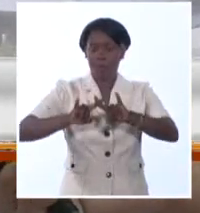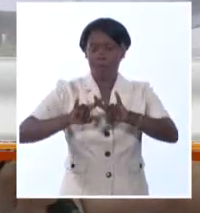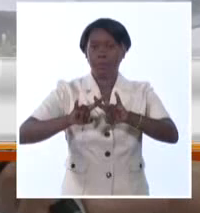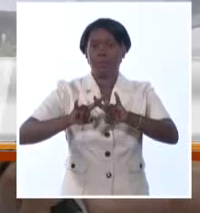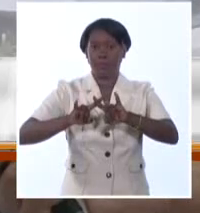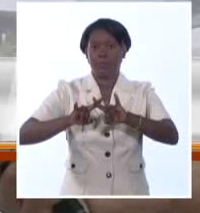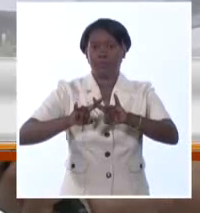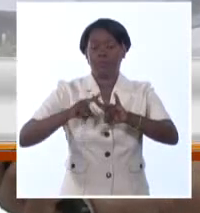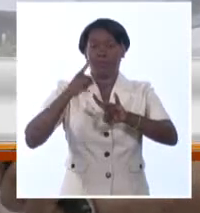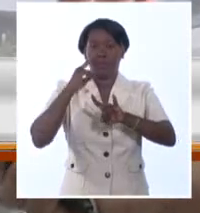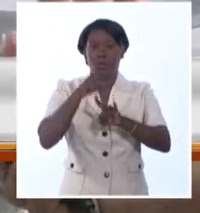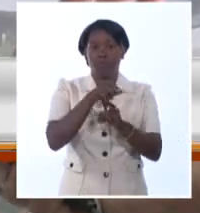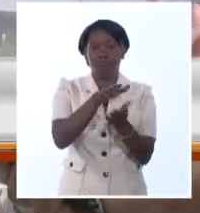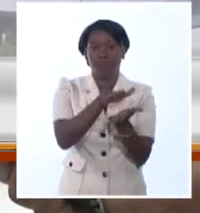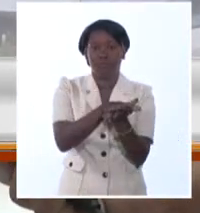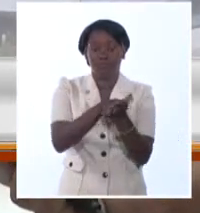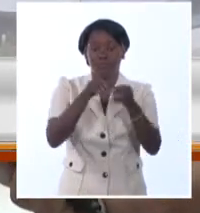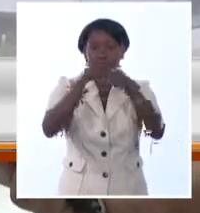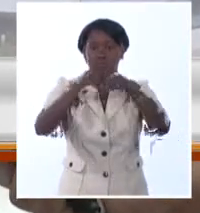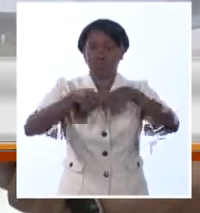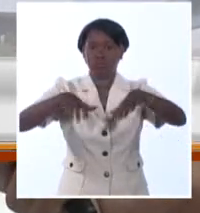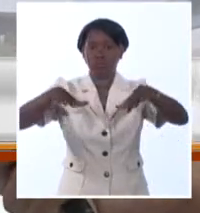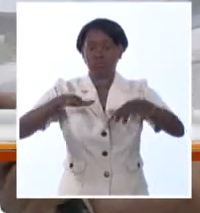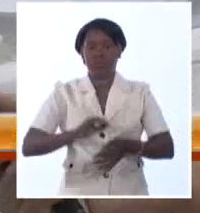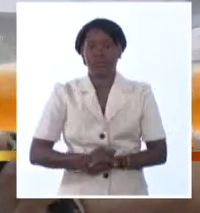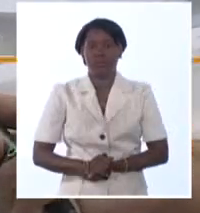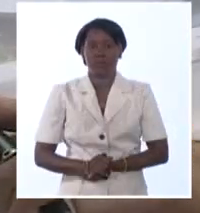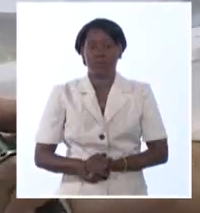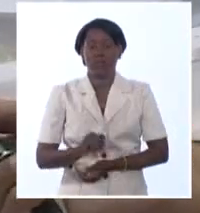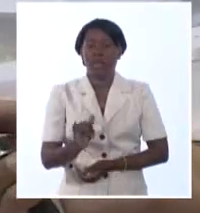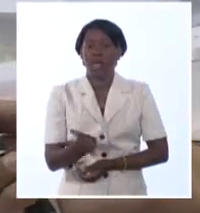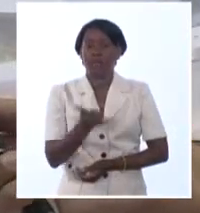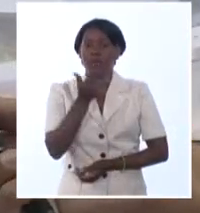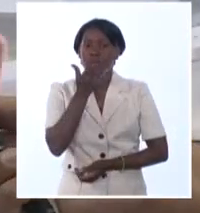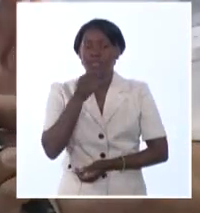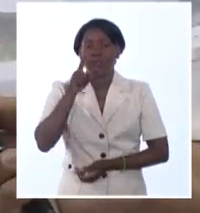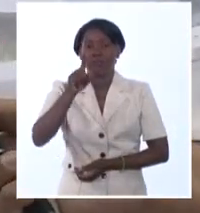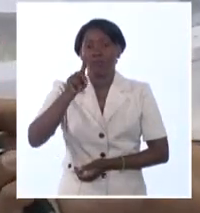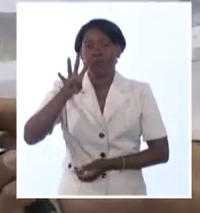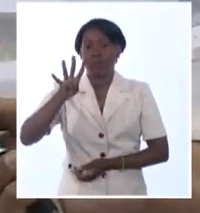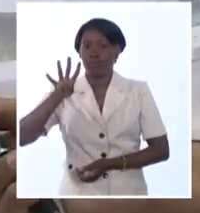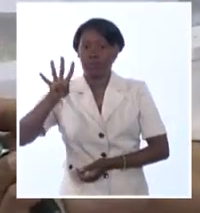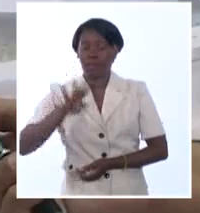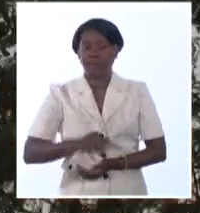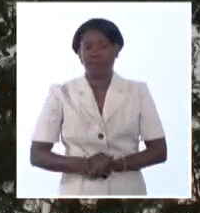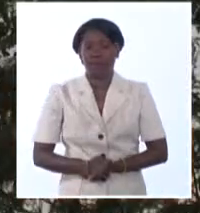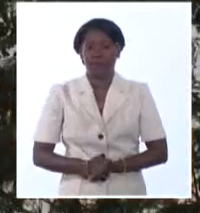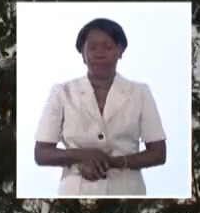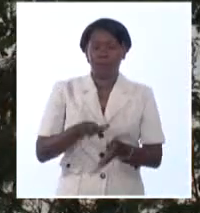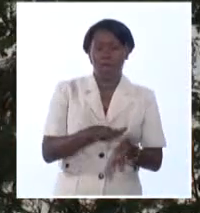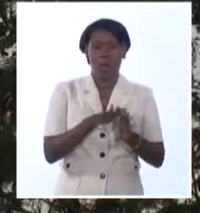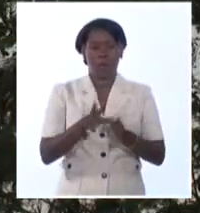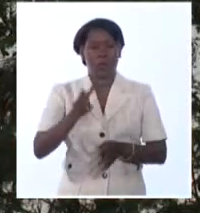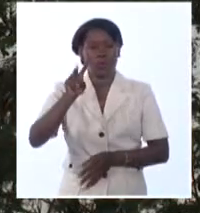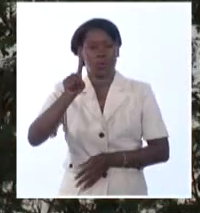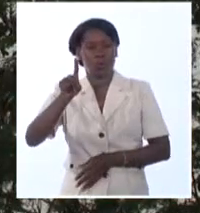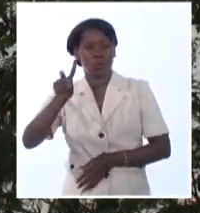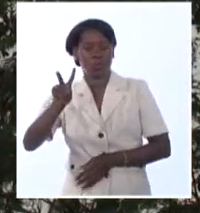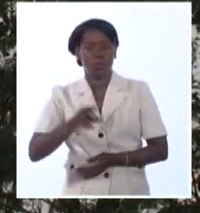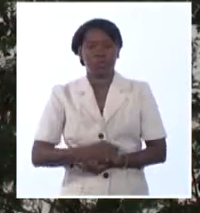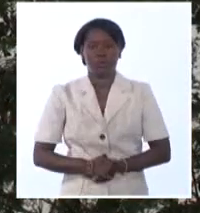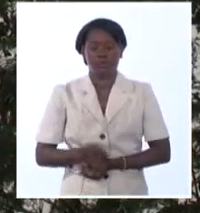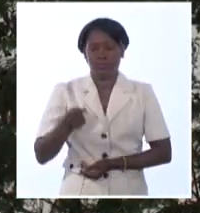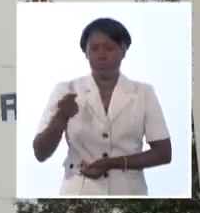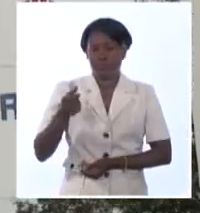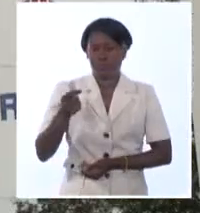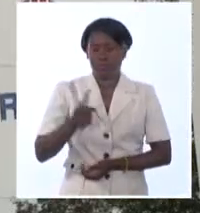demanda pronosticada. Eso es un déficit de 144 megawatts. Estamos estimando una afectación en el orden de los 214 megawatts. Tenemos una